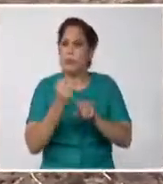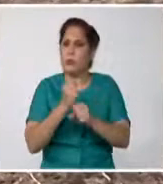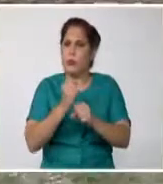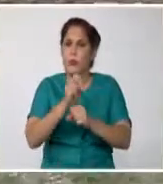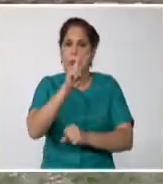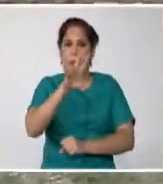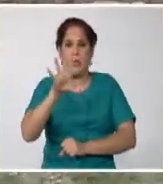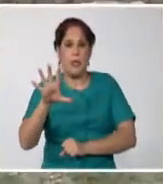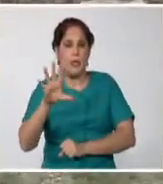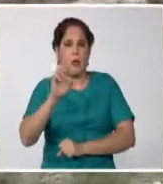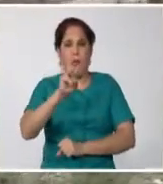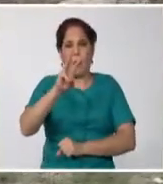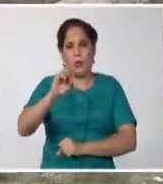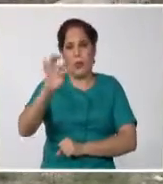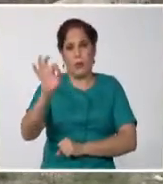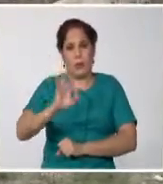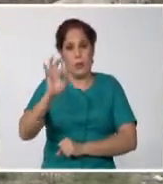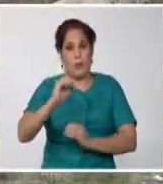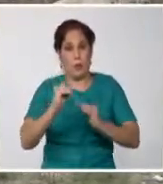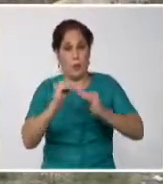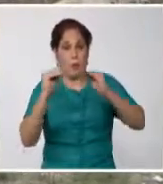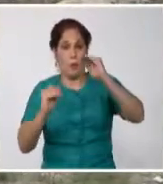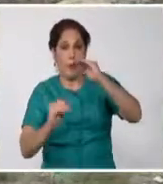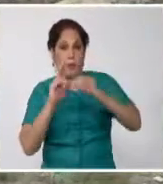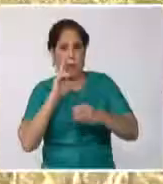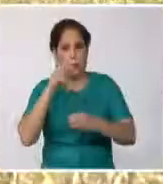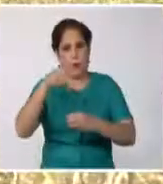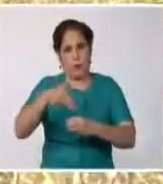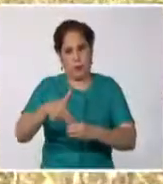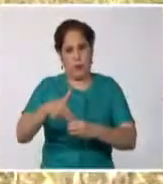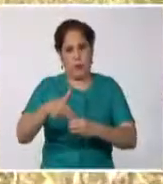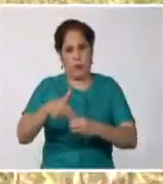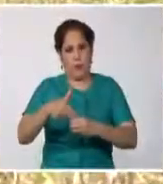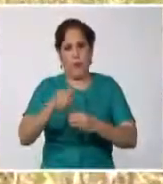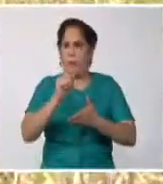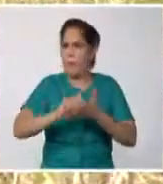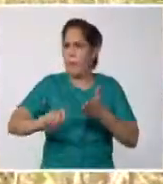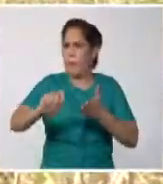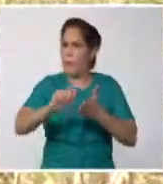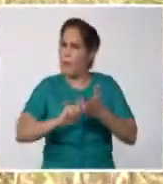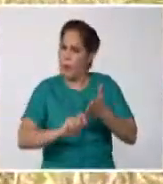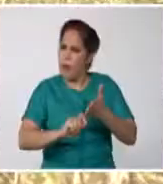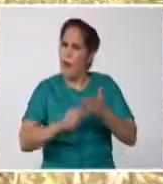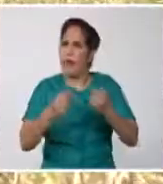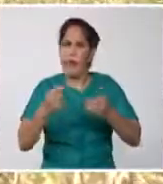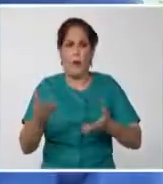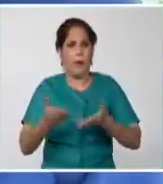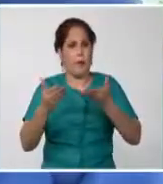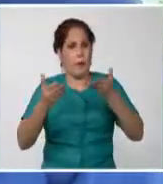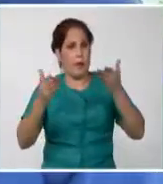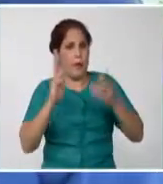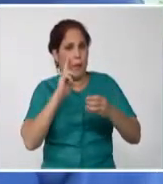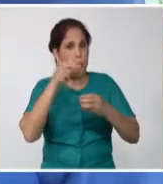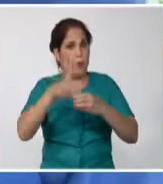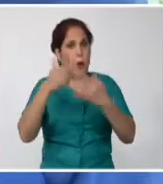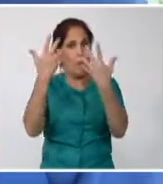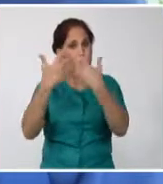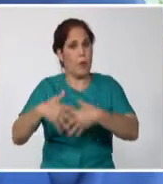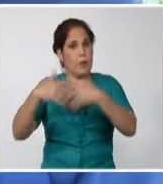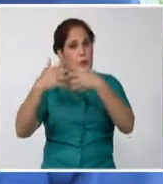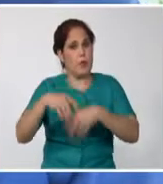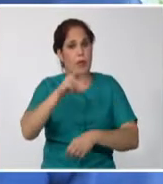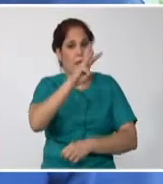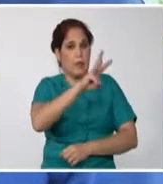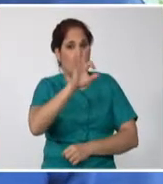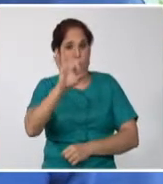25, un 30% de los portadores energéticos. Teníamos una planificado recuperar en el polo productivo específicamente más de